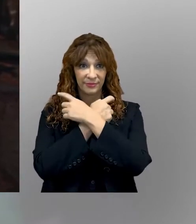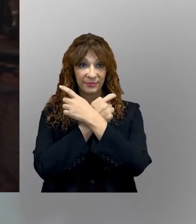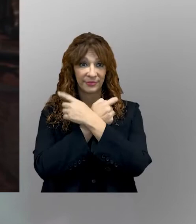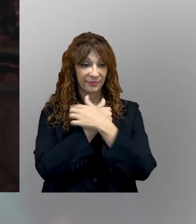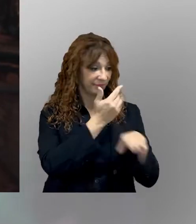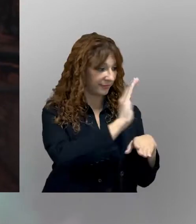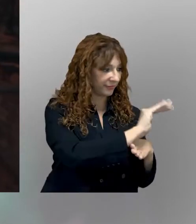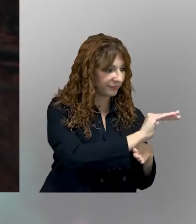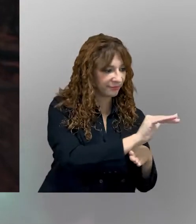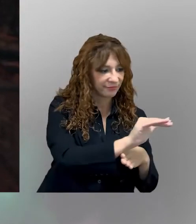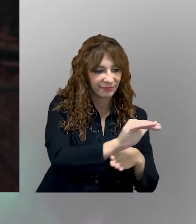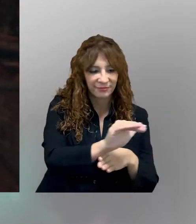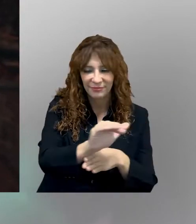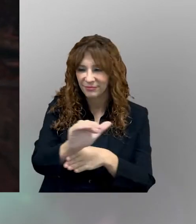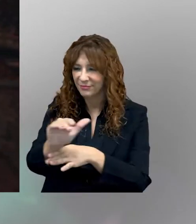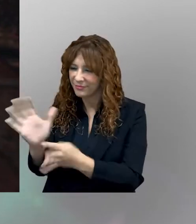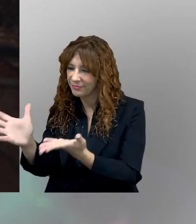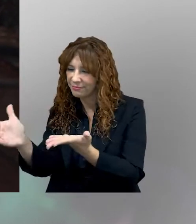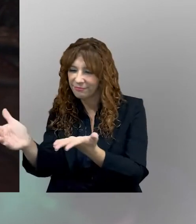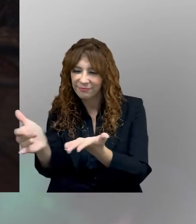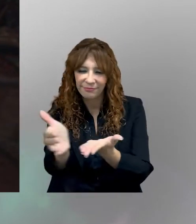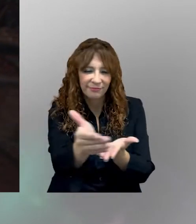las noches se pone a